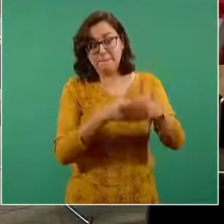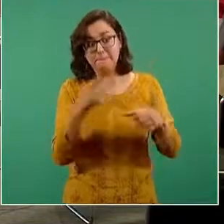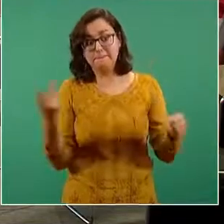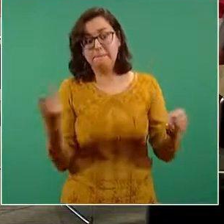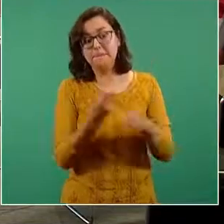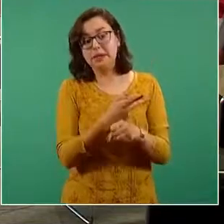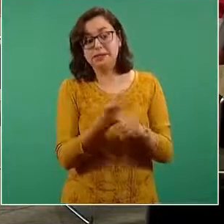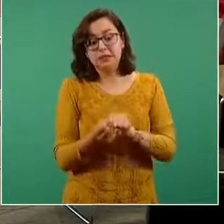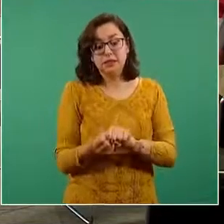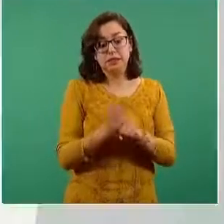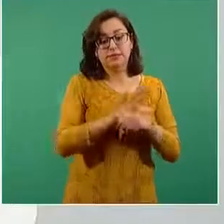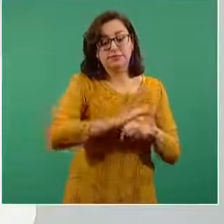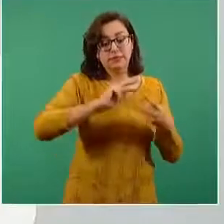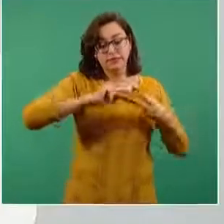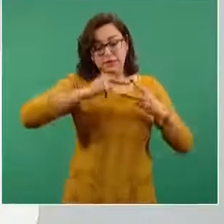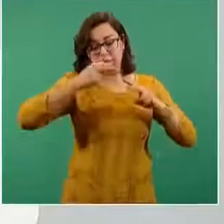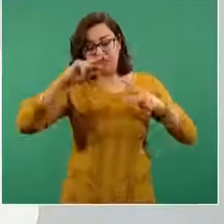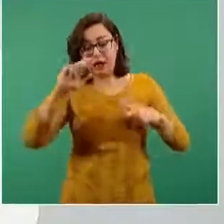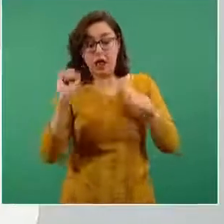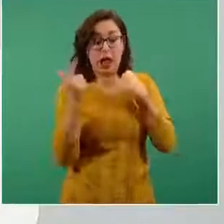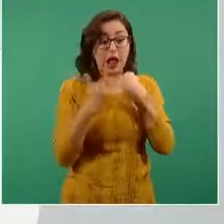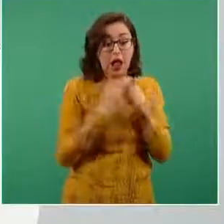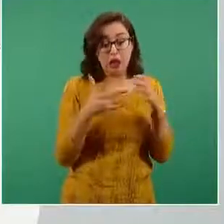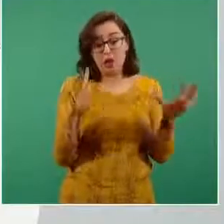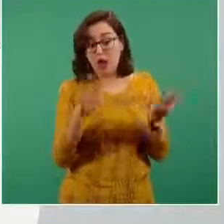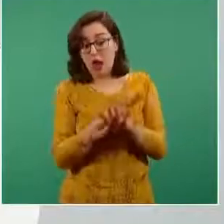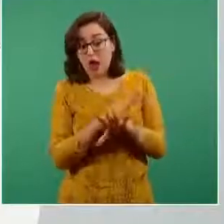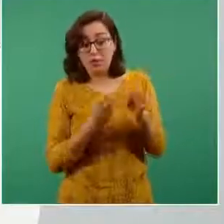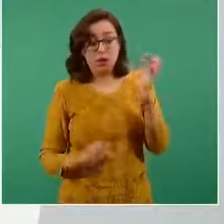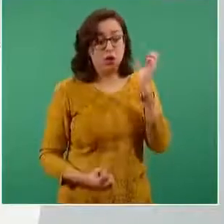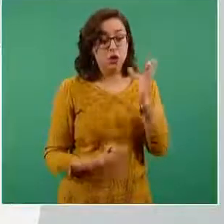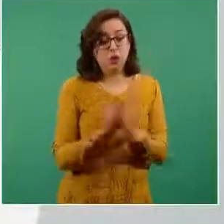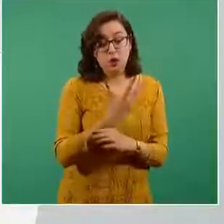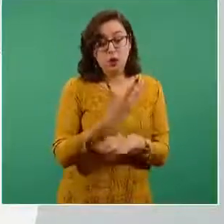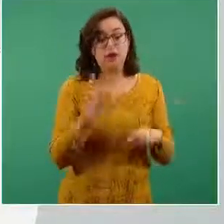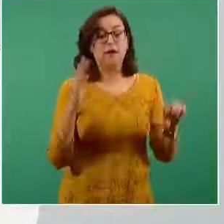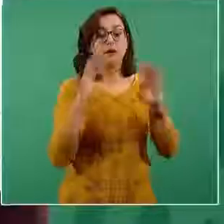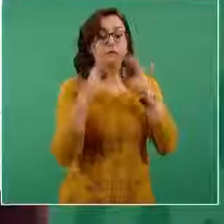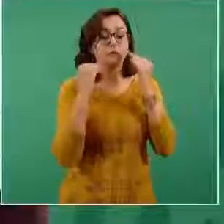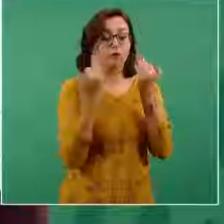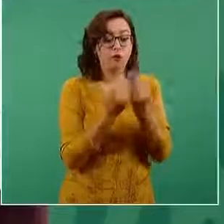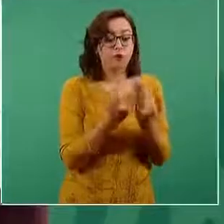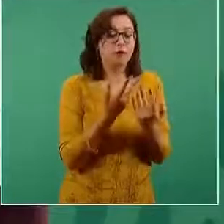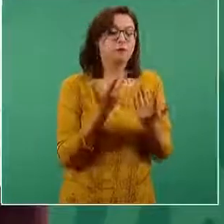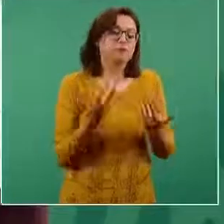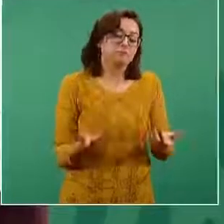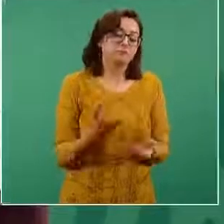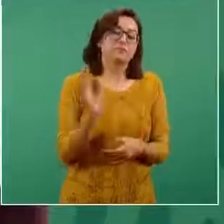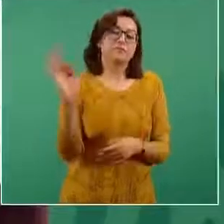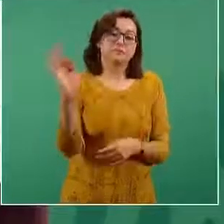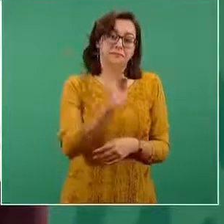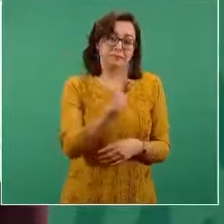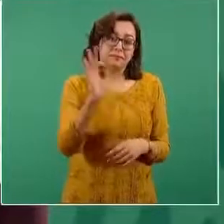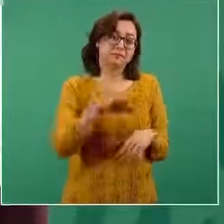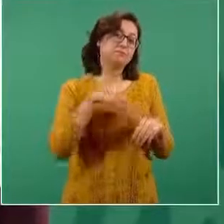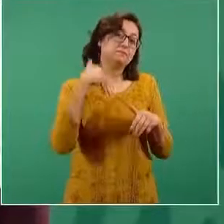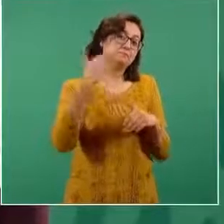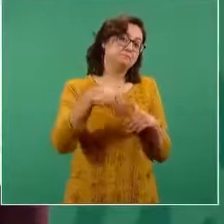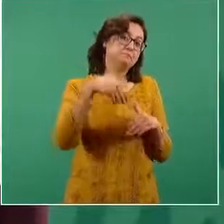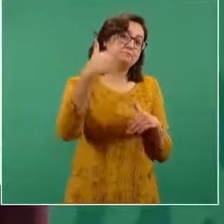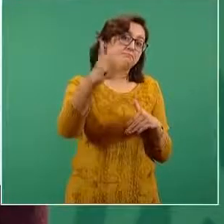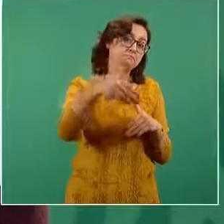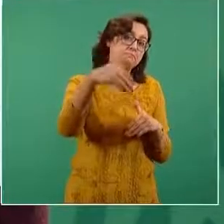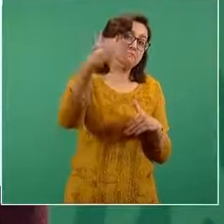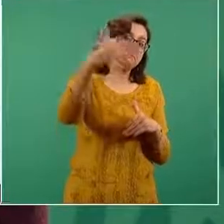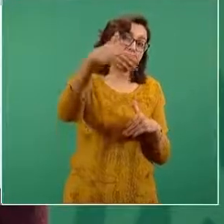van generando de este virus, y que en función de estas nuevas variantes, más adelante en el año o en años siguientes,